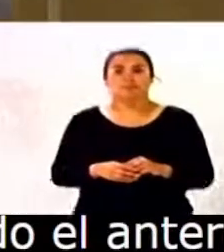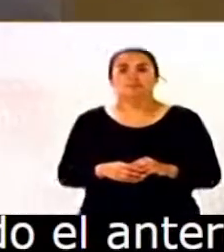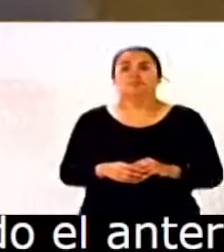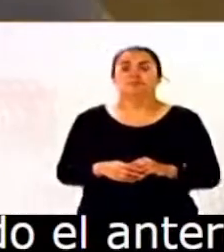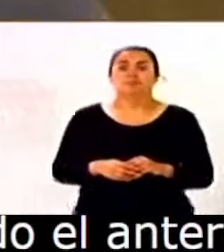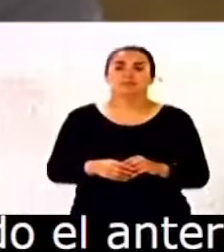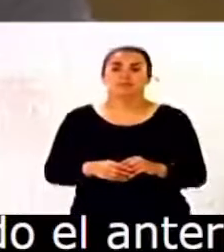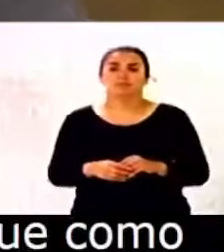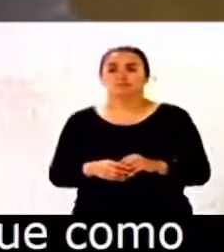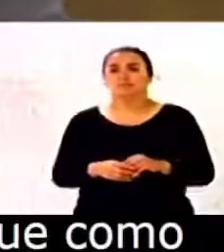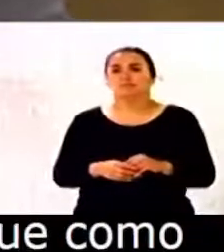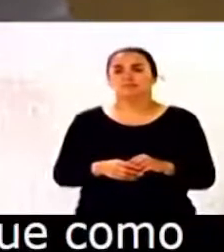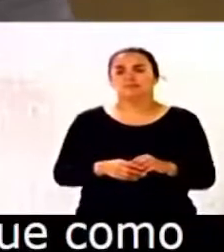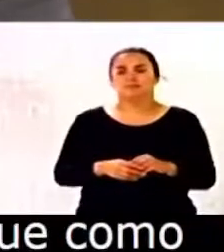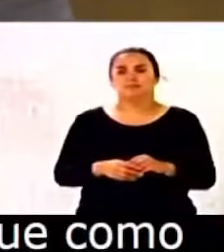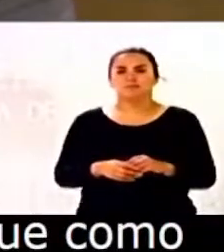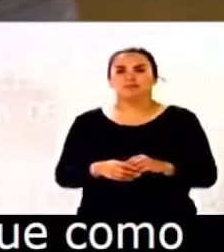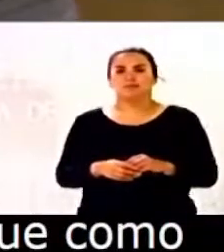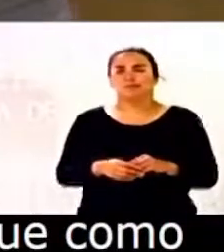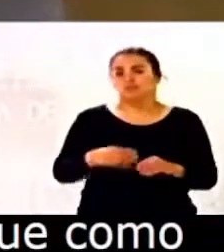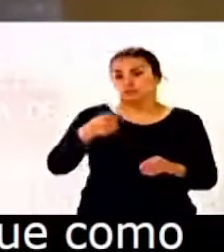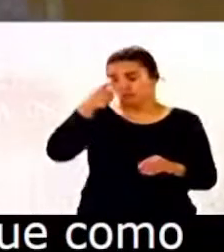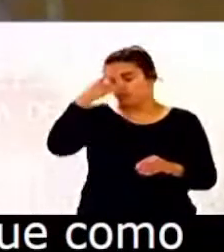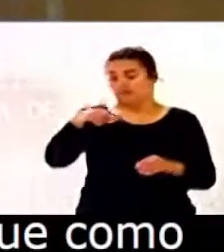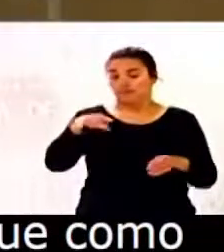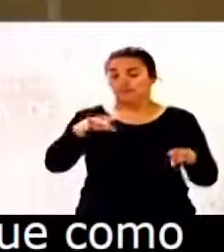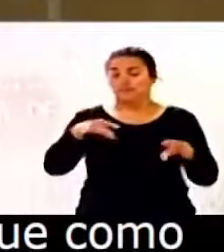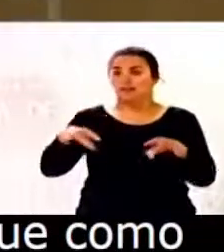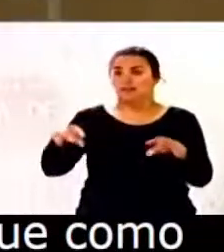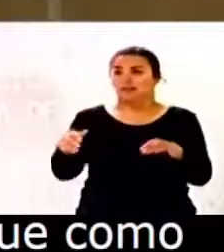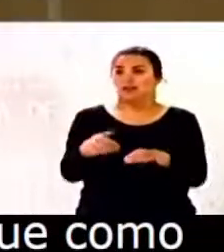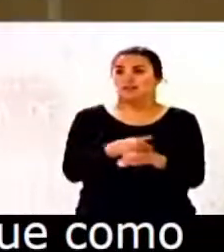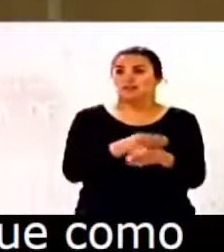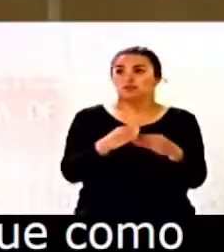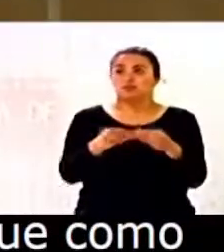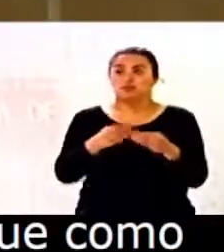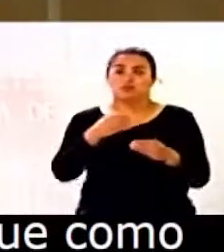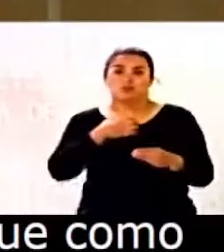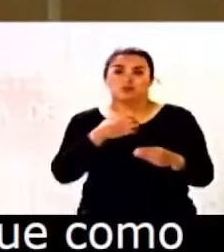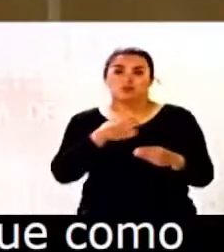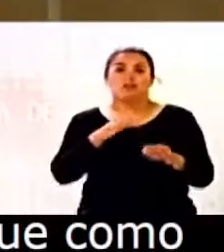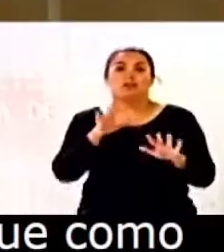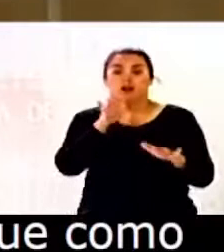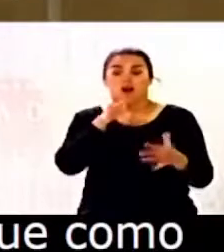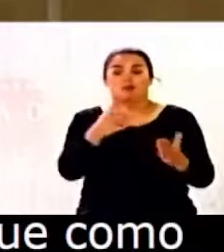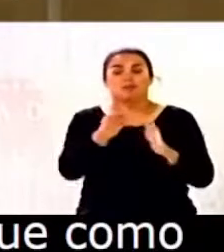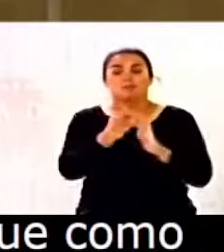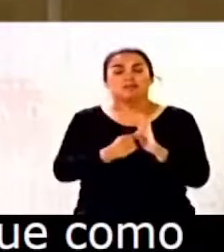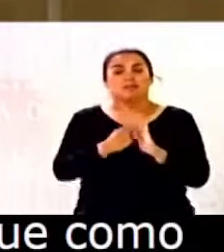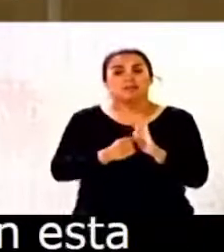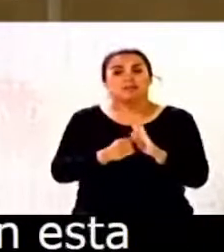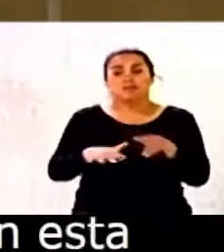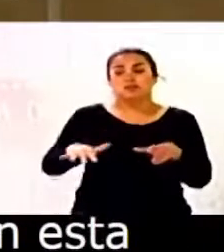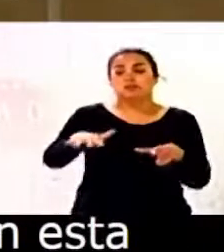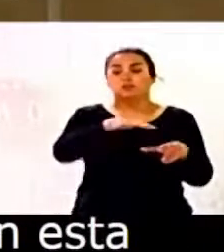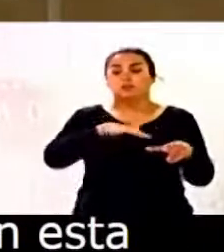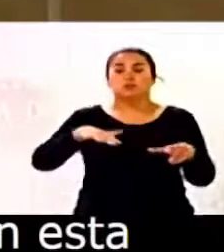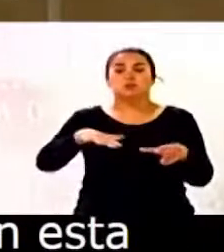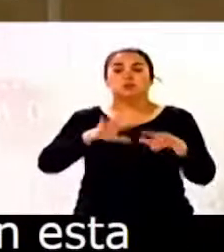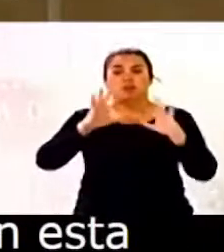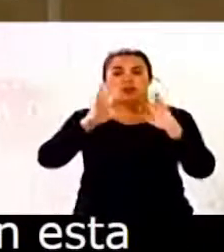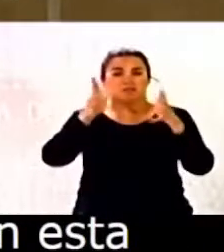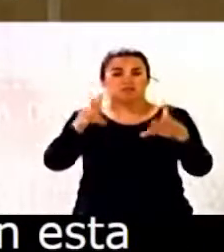sabe, esta tierra no se podía utilizar, con esta medida la superficie de barbecho en Extremadura